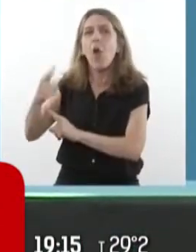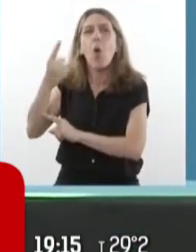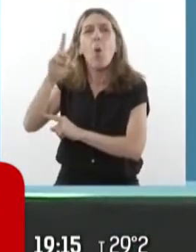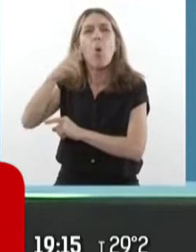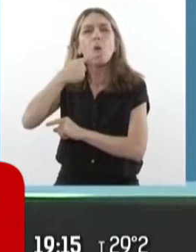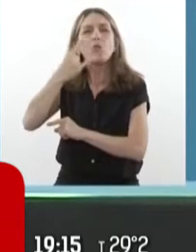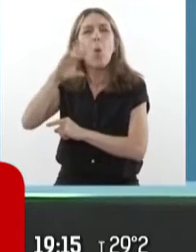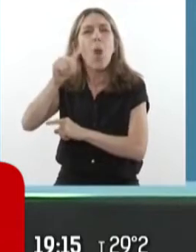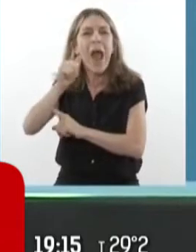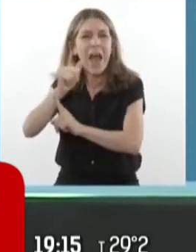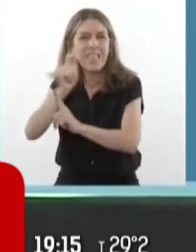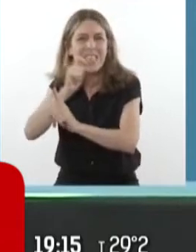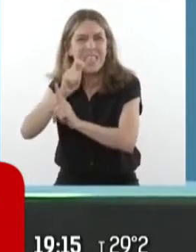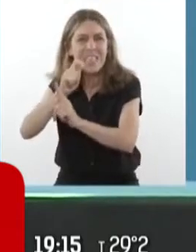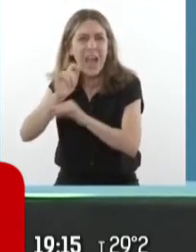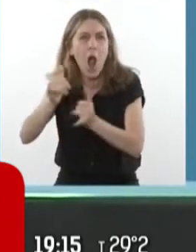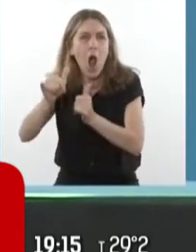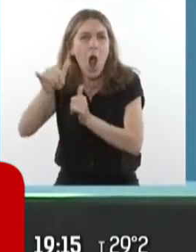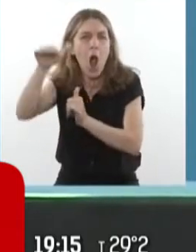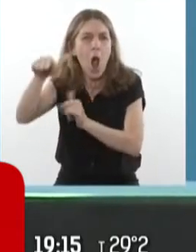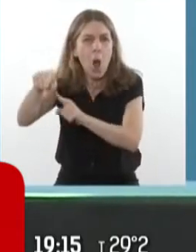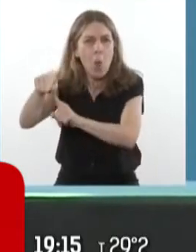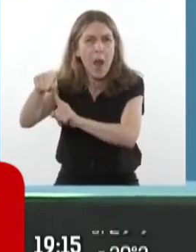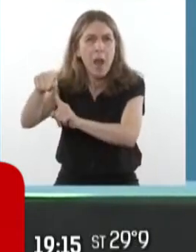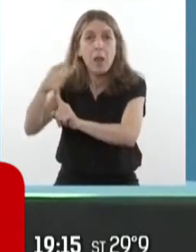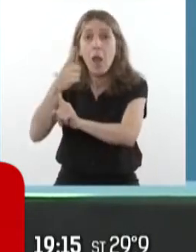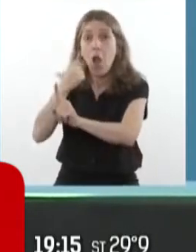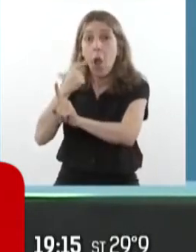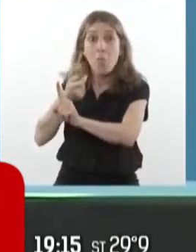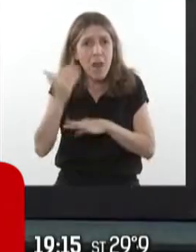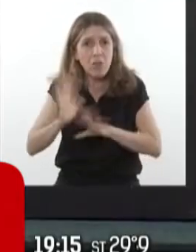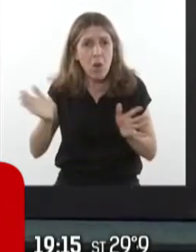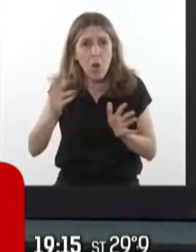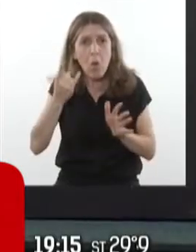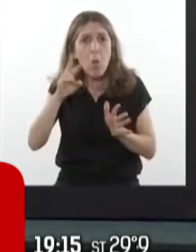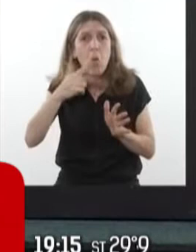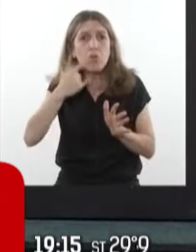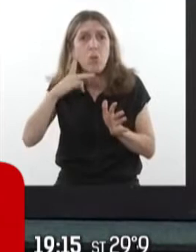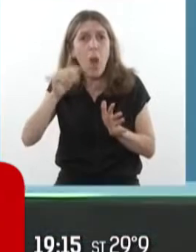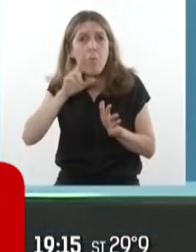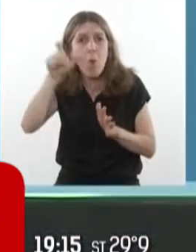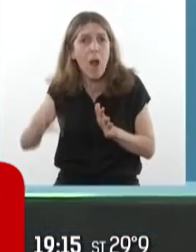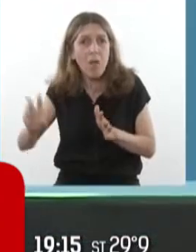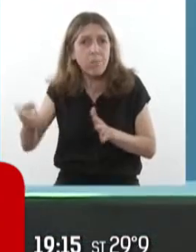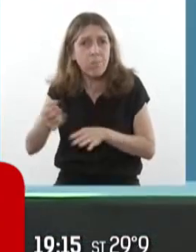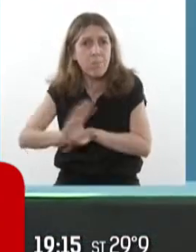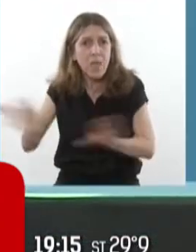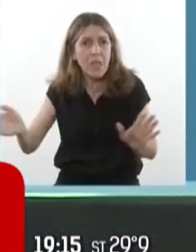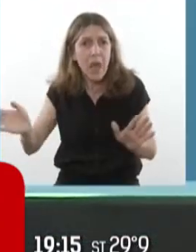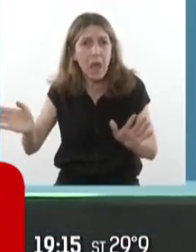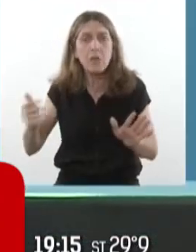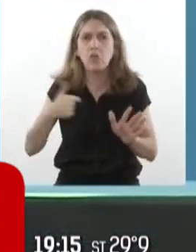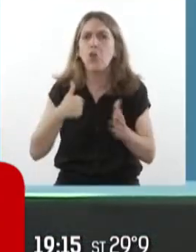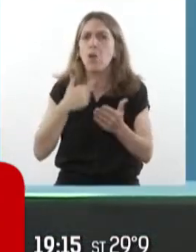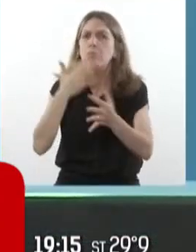joven que encontró la muerte en manos de un femicida. Y la verdad que hablando con su madre y hablando con su